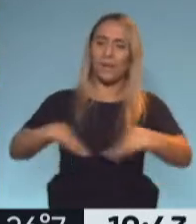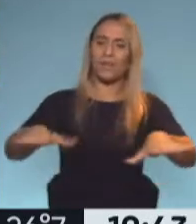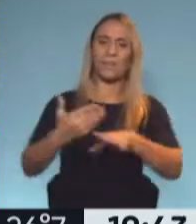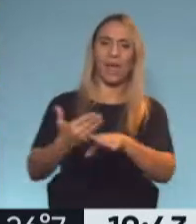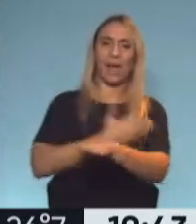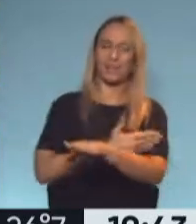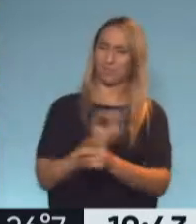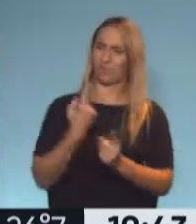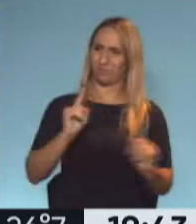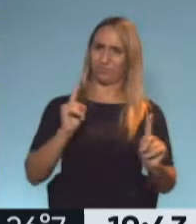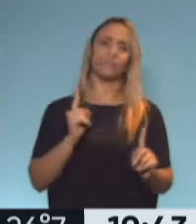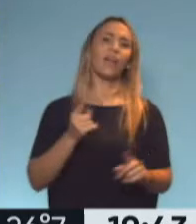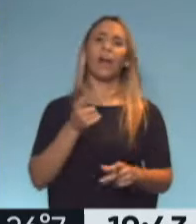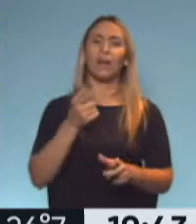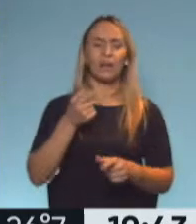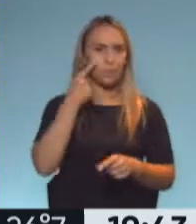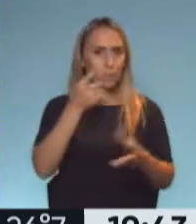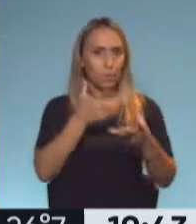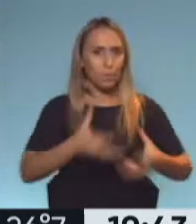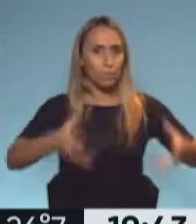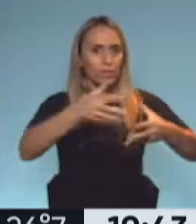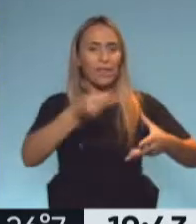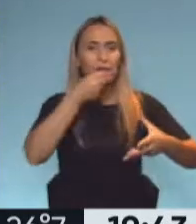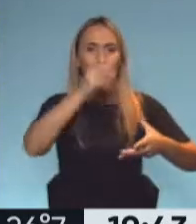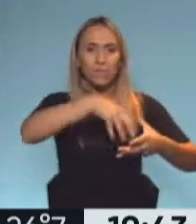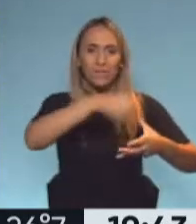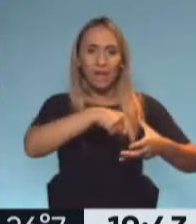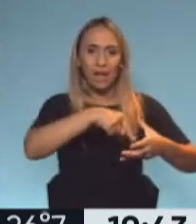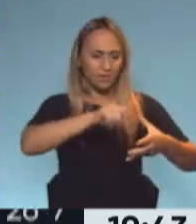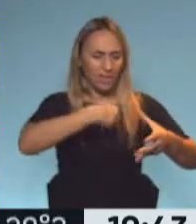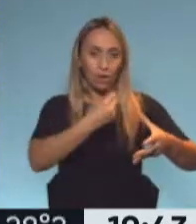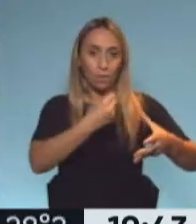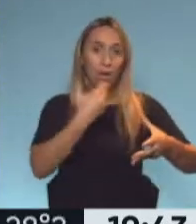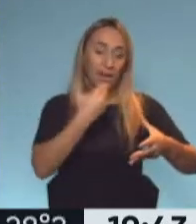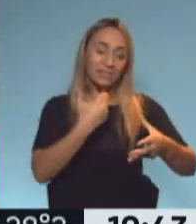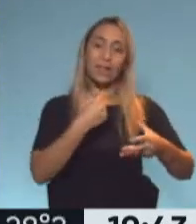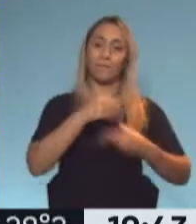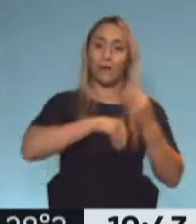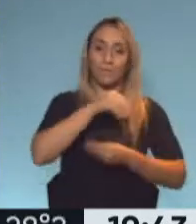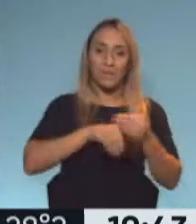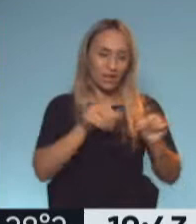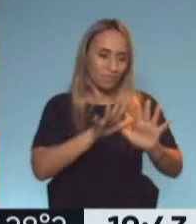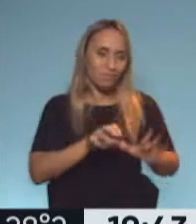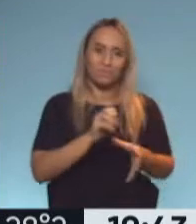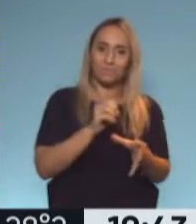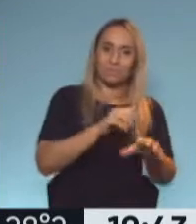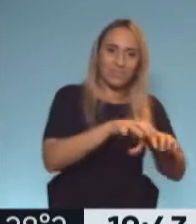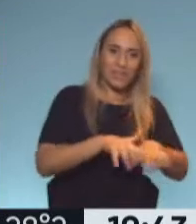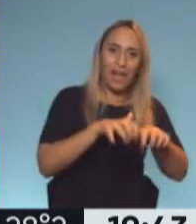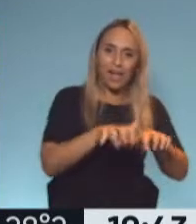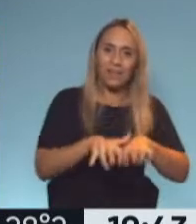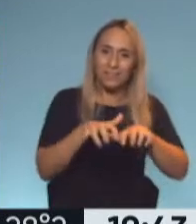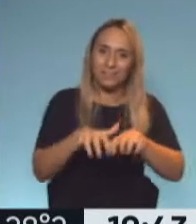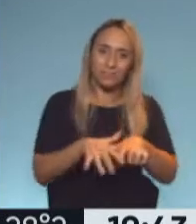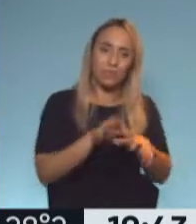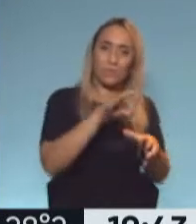bolsones de alimentos, hoy está instalado, y eso lo provee la agricultura familiar, se visibiliza de que no hay un solo campo, que hay